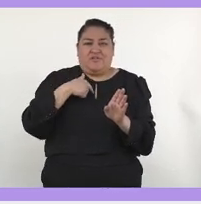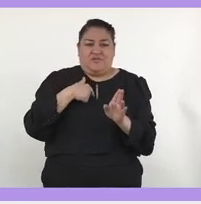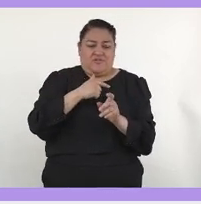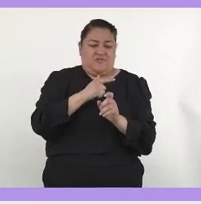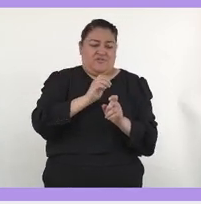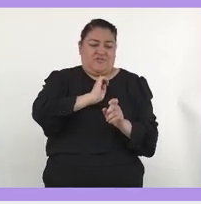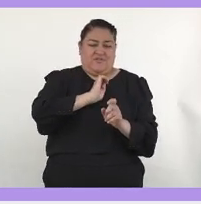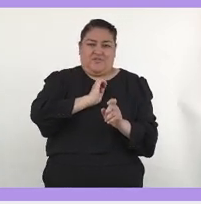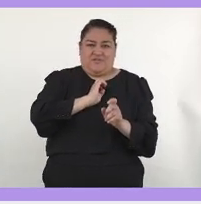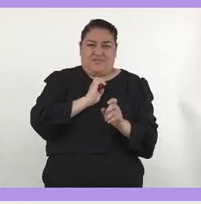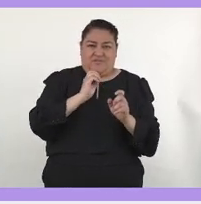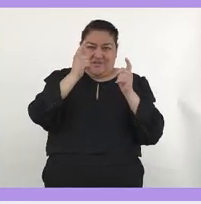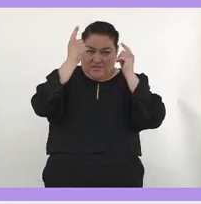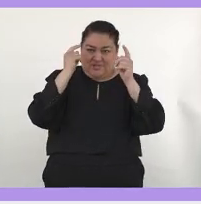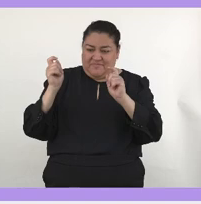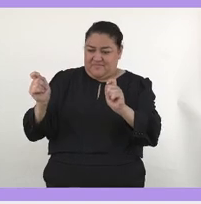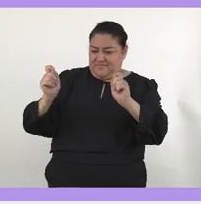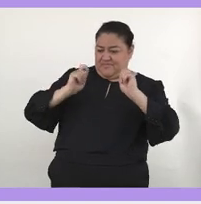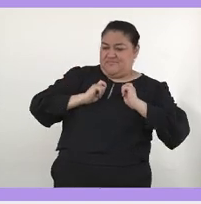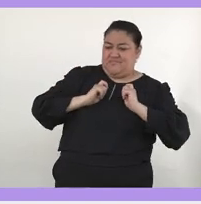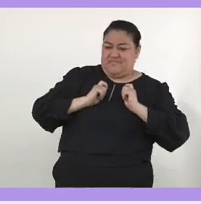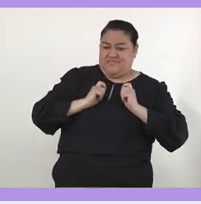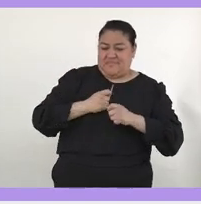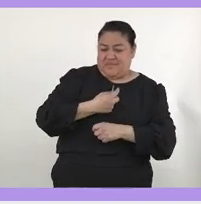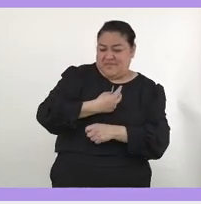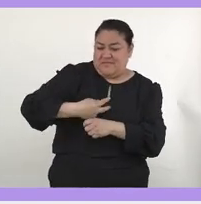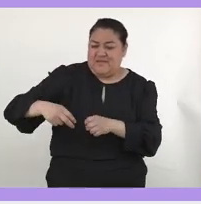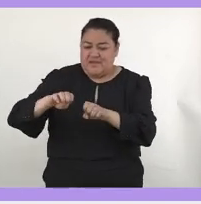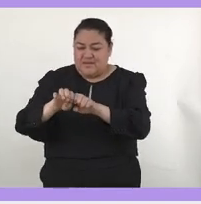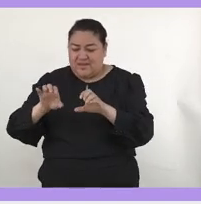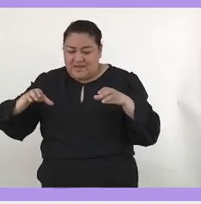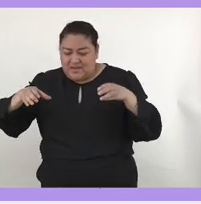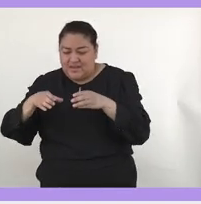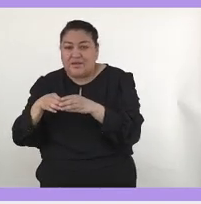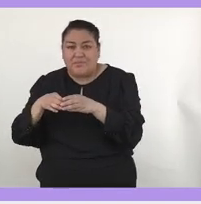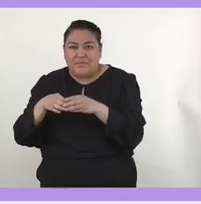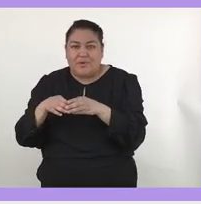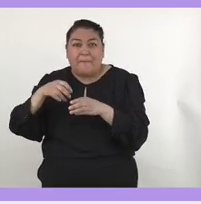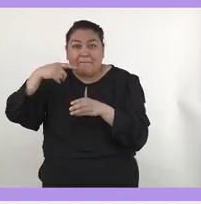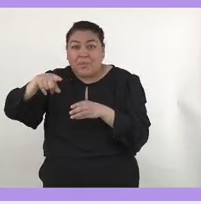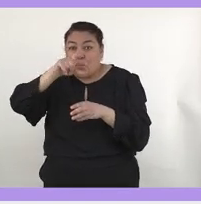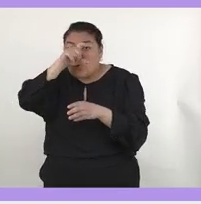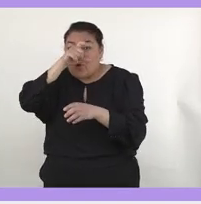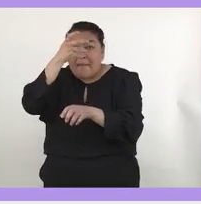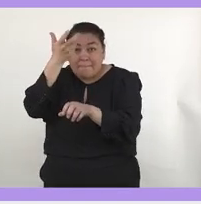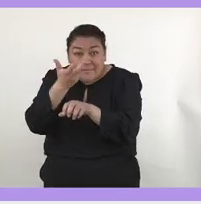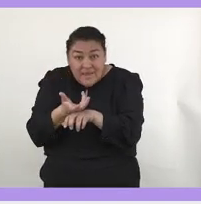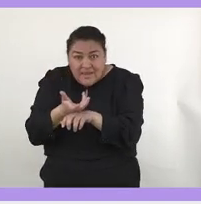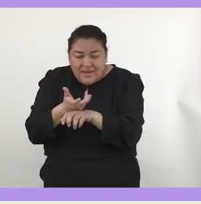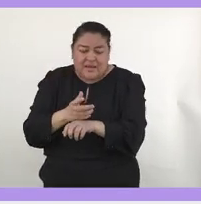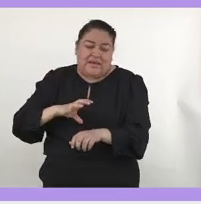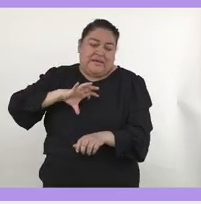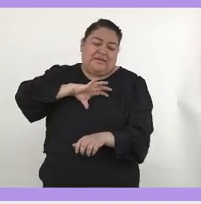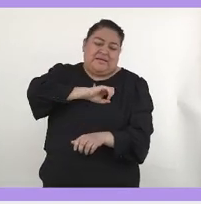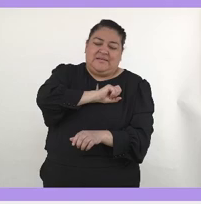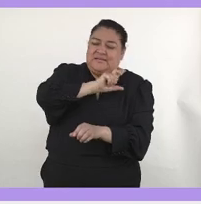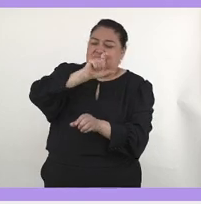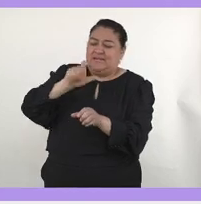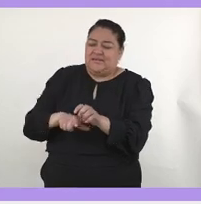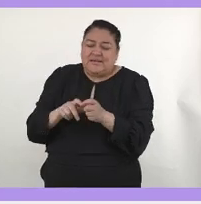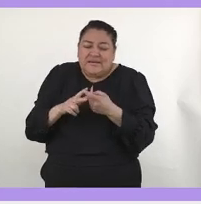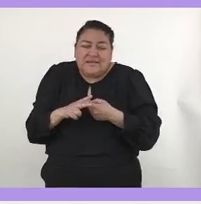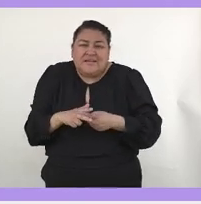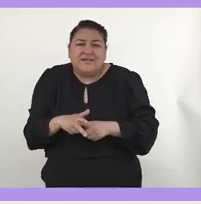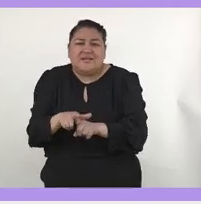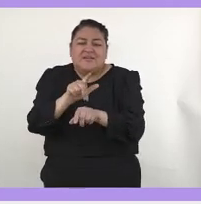de entrenadora y a la semana me invitan a trabajar en el América y me tocó ver nacer la liga y y bueno y acompañarla en